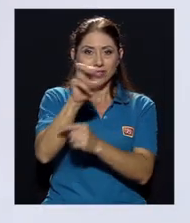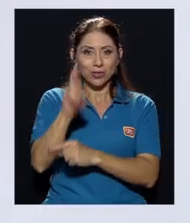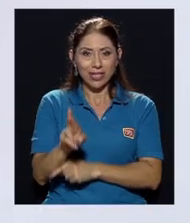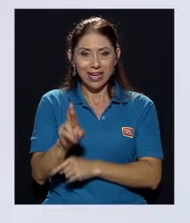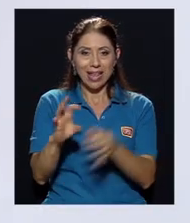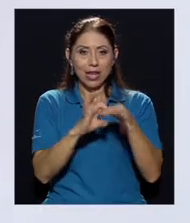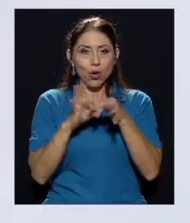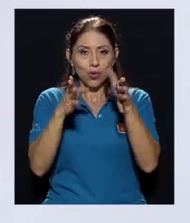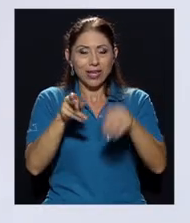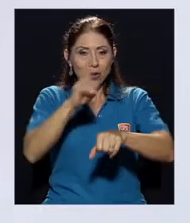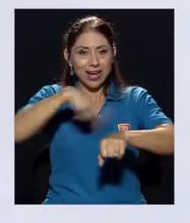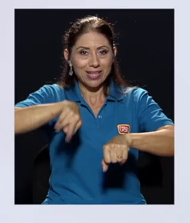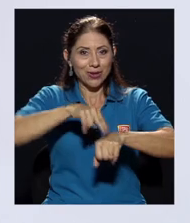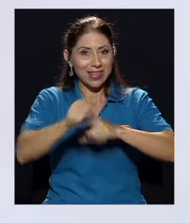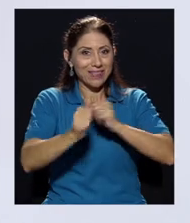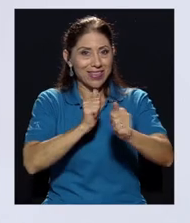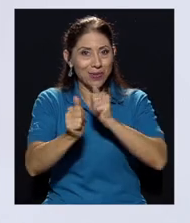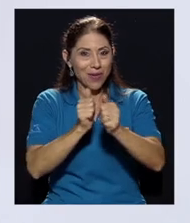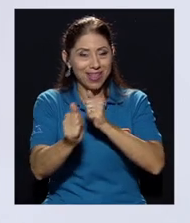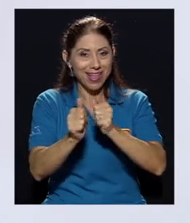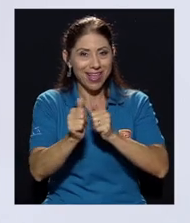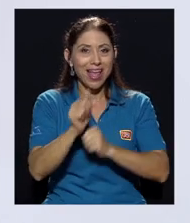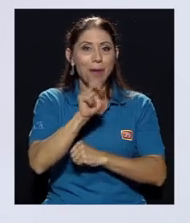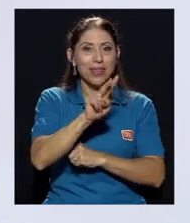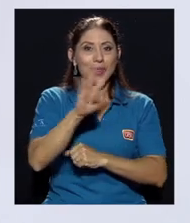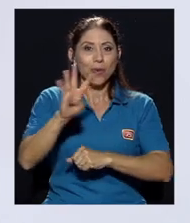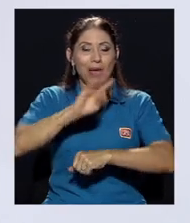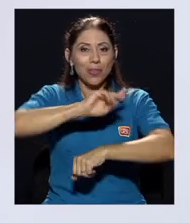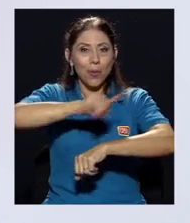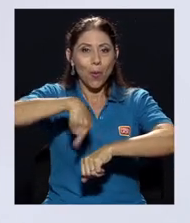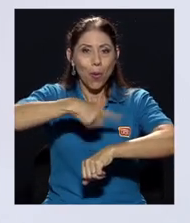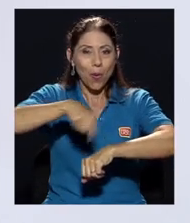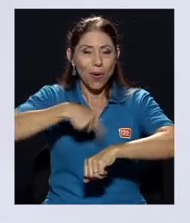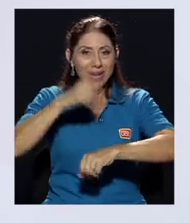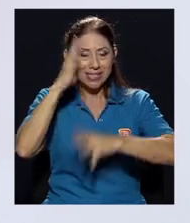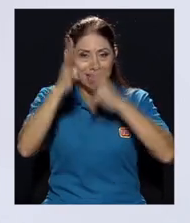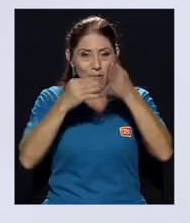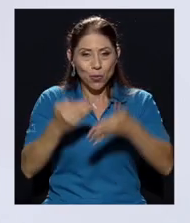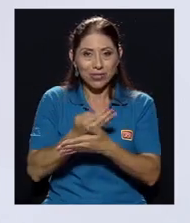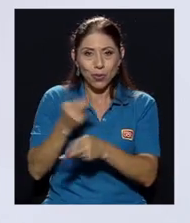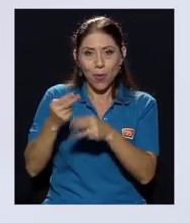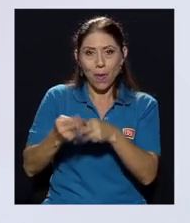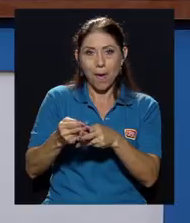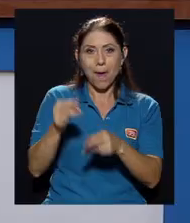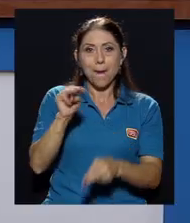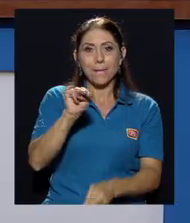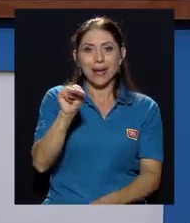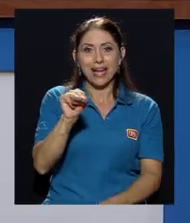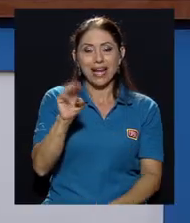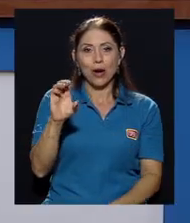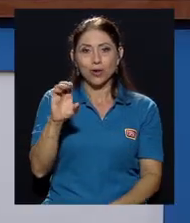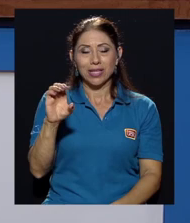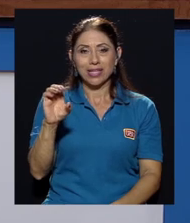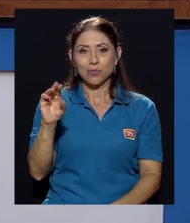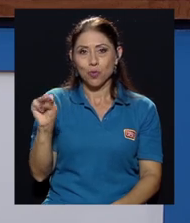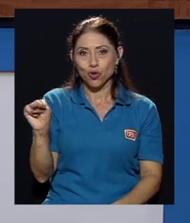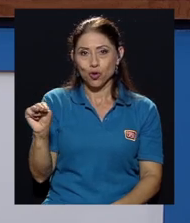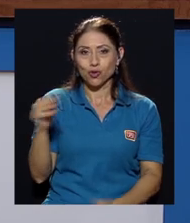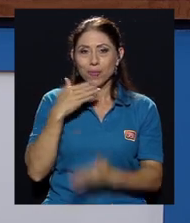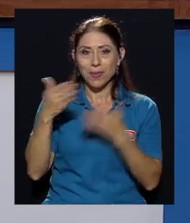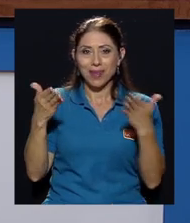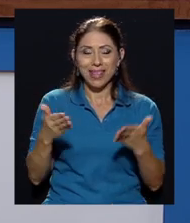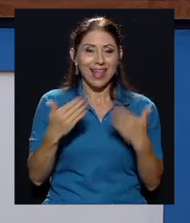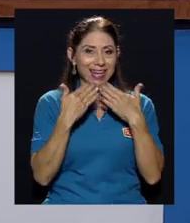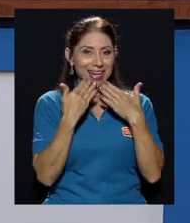esta competencia 24 horas de innovación marianela corte de muñoz bienvenida desde la legación maría un placer estar